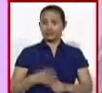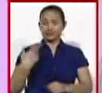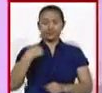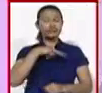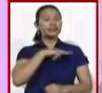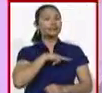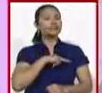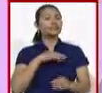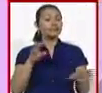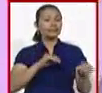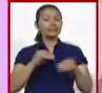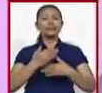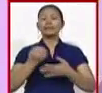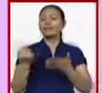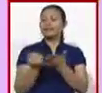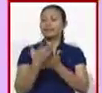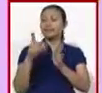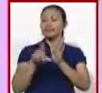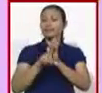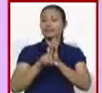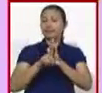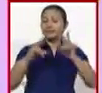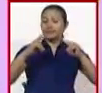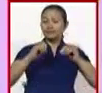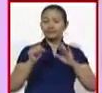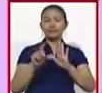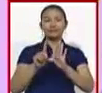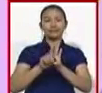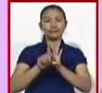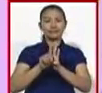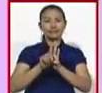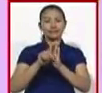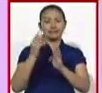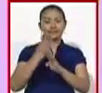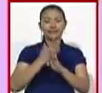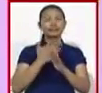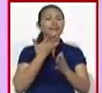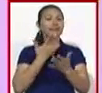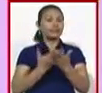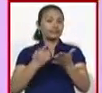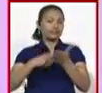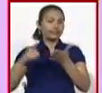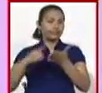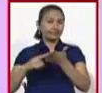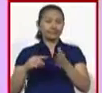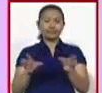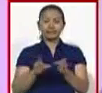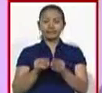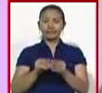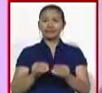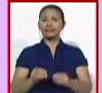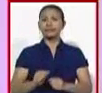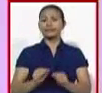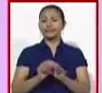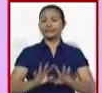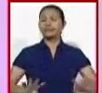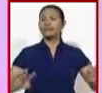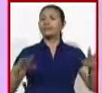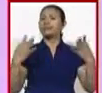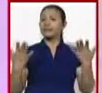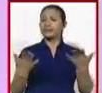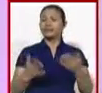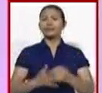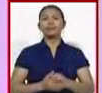como nosotros vamos a promover que para la nueva ley de revisión técnica vehicular que se encuentra en proceso de aprobación en la Asamblea Legislativa Plurinacional haya